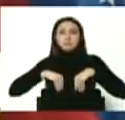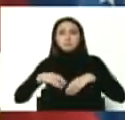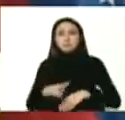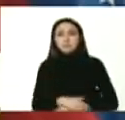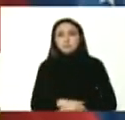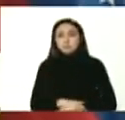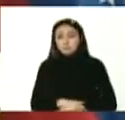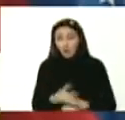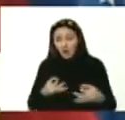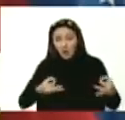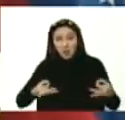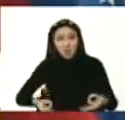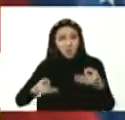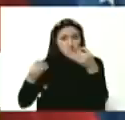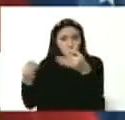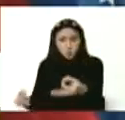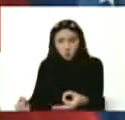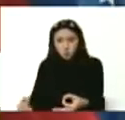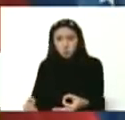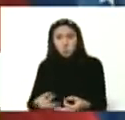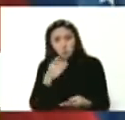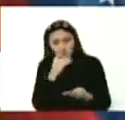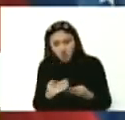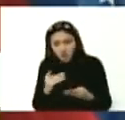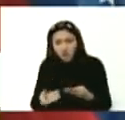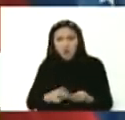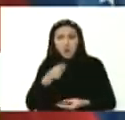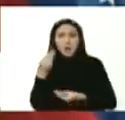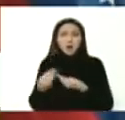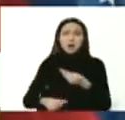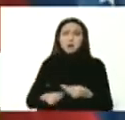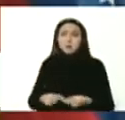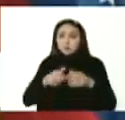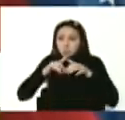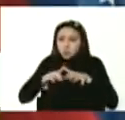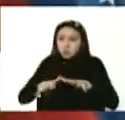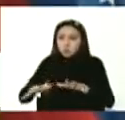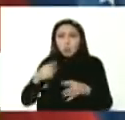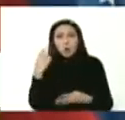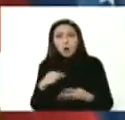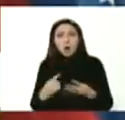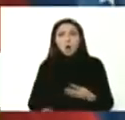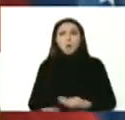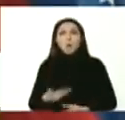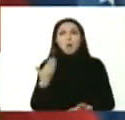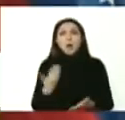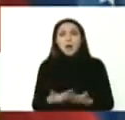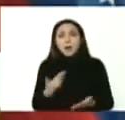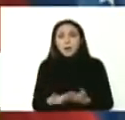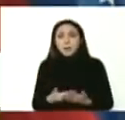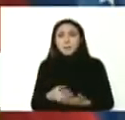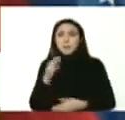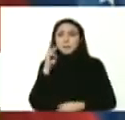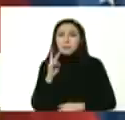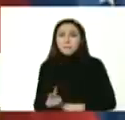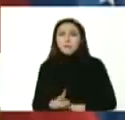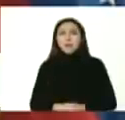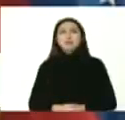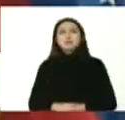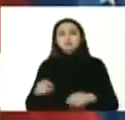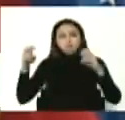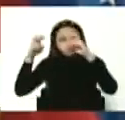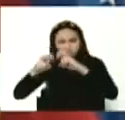este informe, además de brindar detalles más extensamente de algunas causas que se presume están bajo